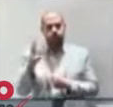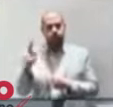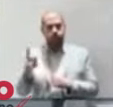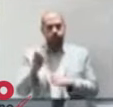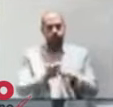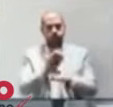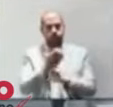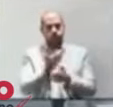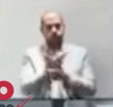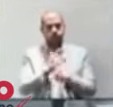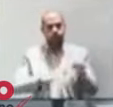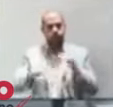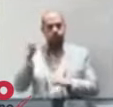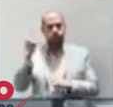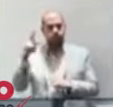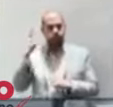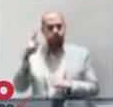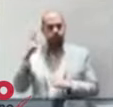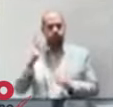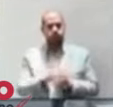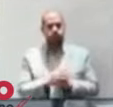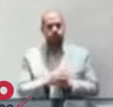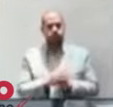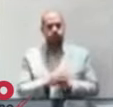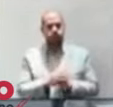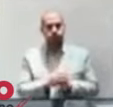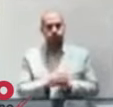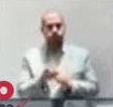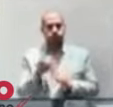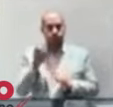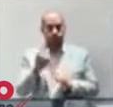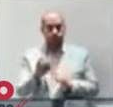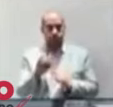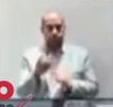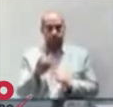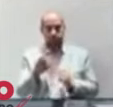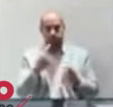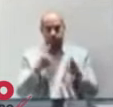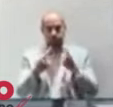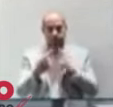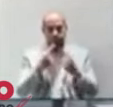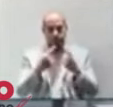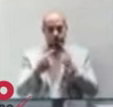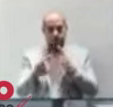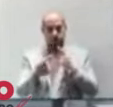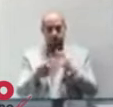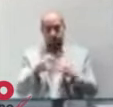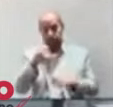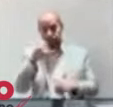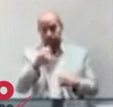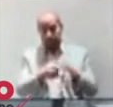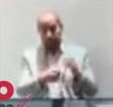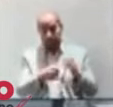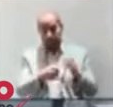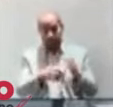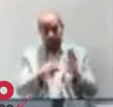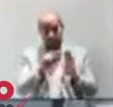Libre y Soberano de Puebla. Está a discusión en lo